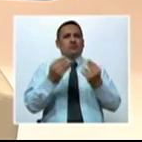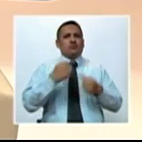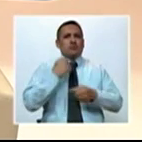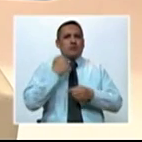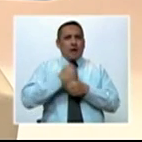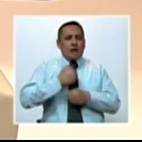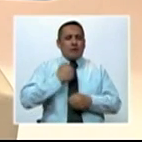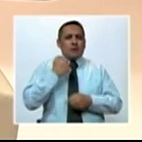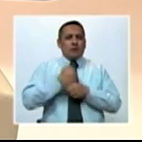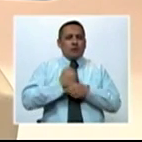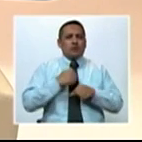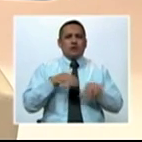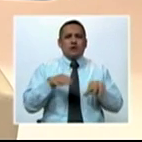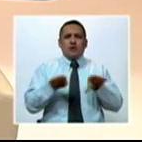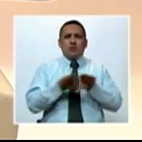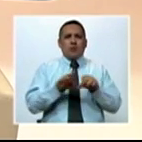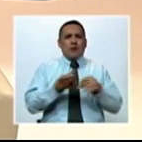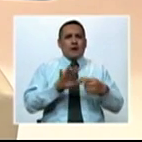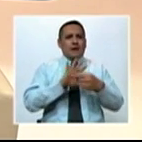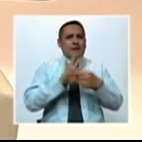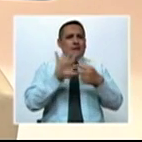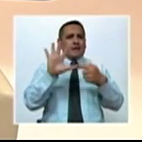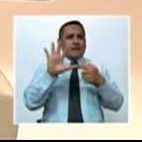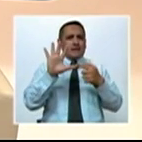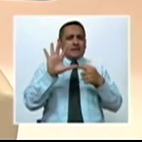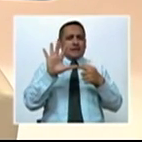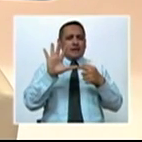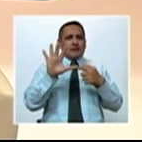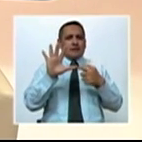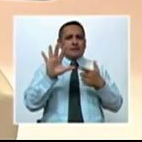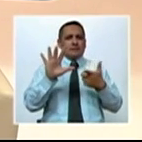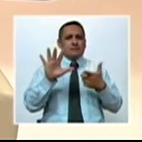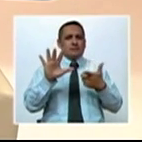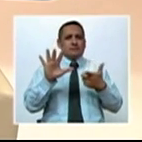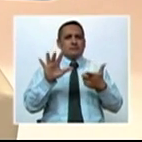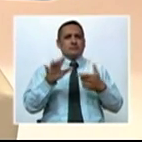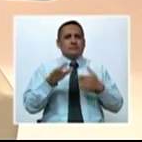son tan trabajadores como los de quinta, y a veces